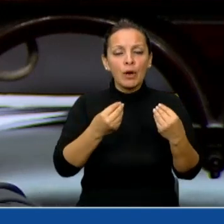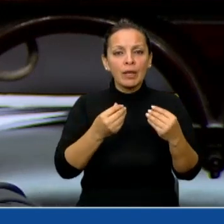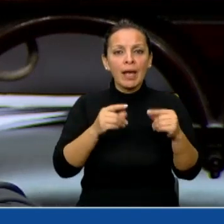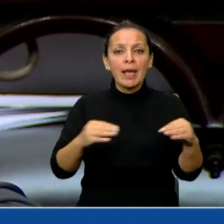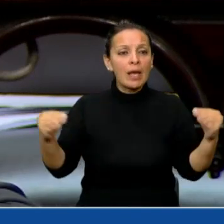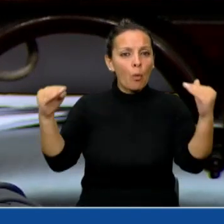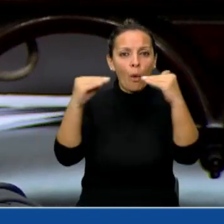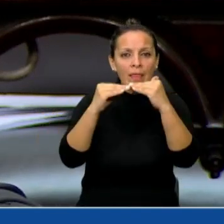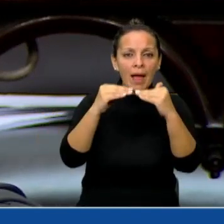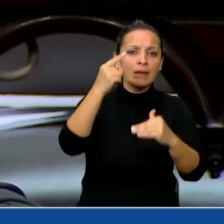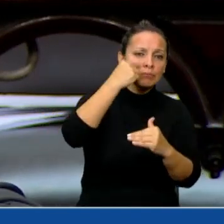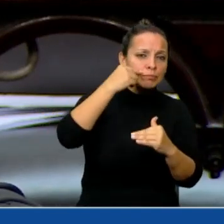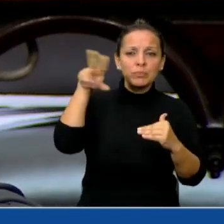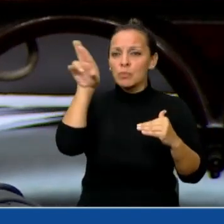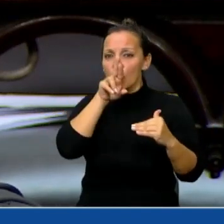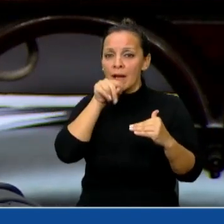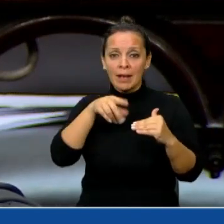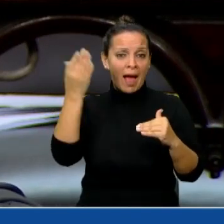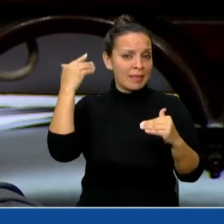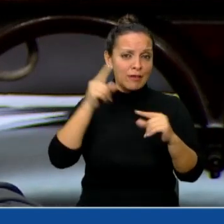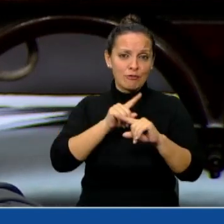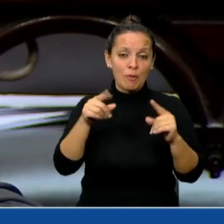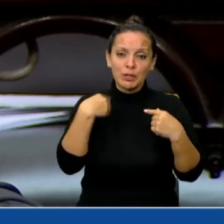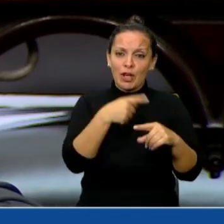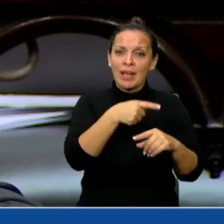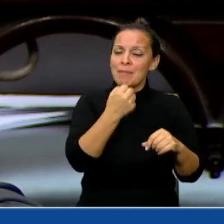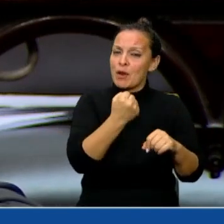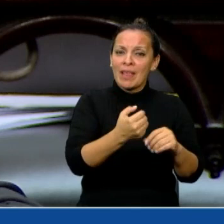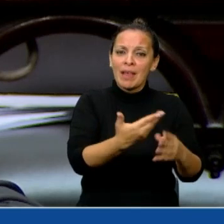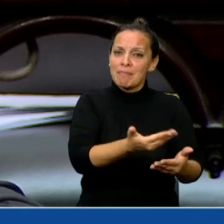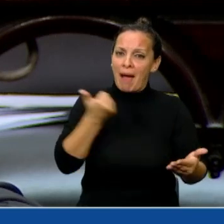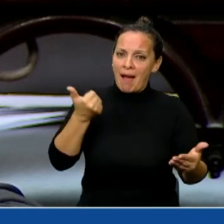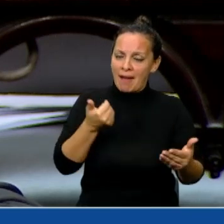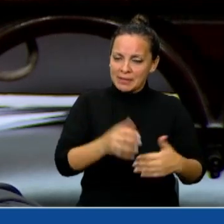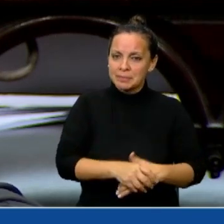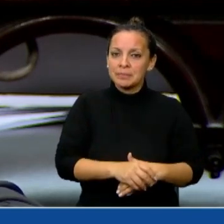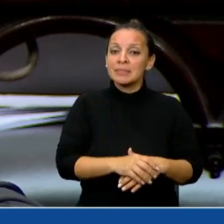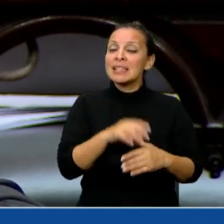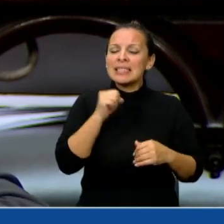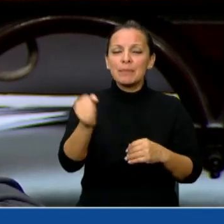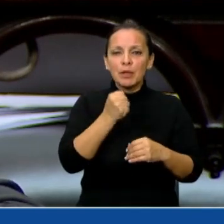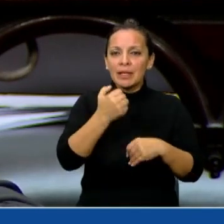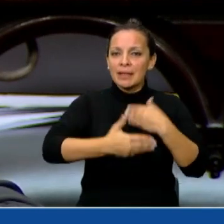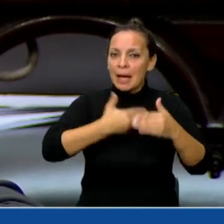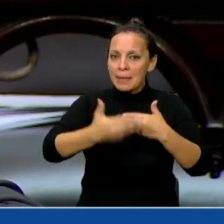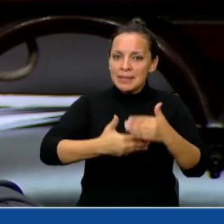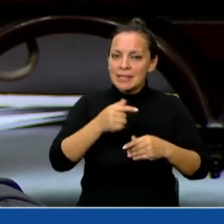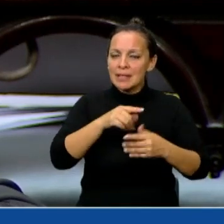a las trabajadoras y los trabajadores, y por eso es importante derogarla. Pero además es importante avanzar en esta